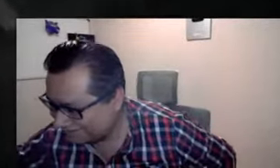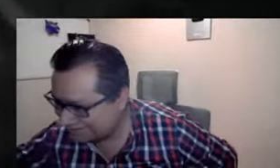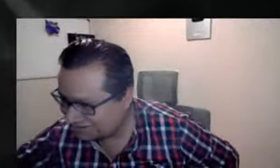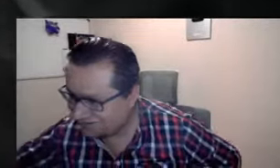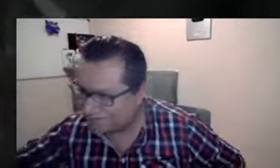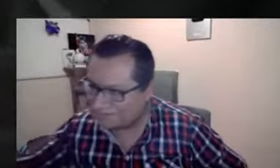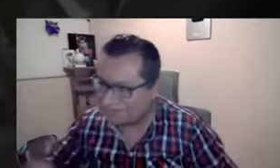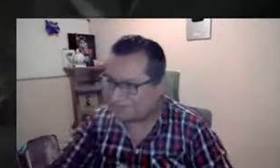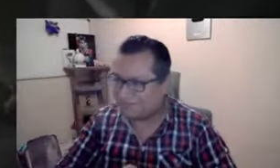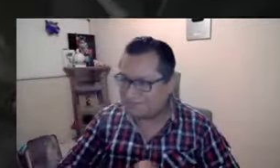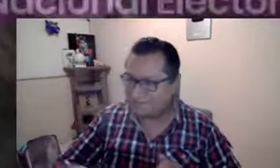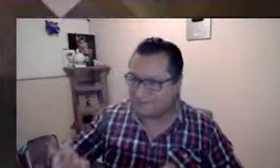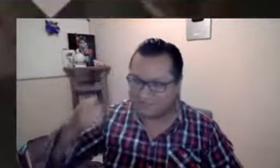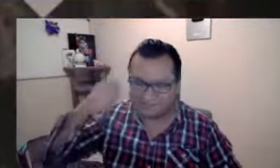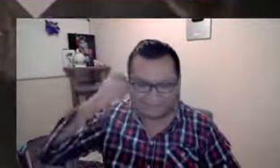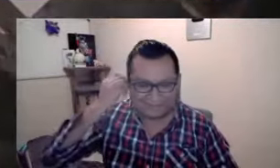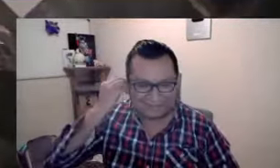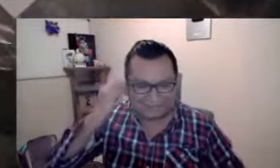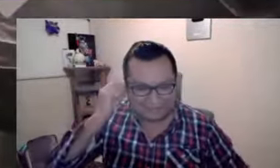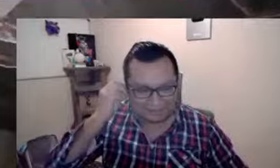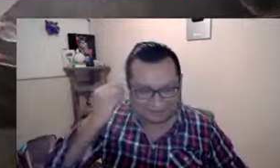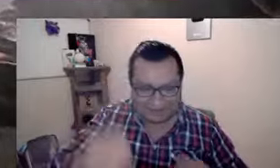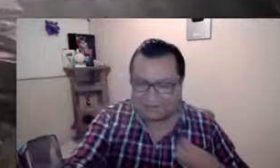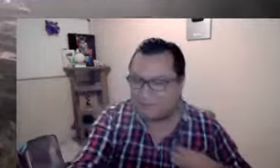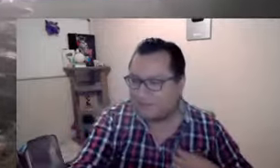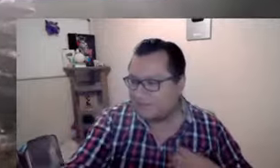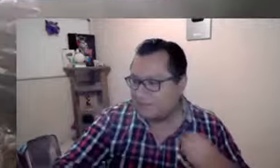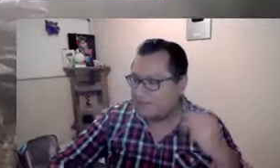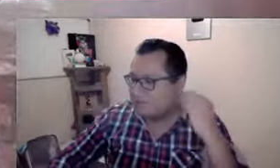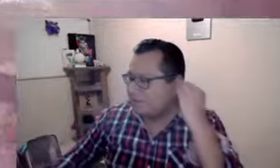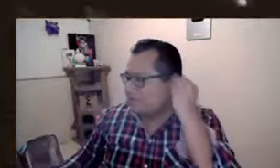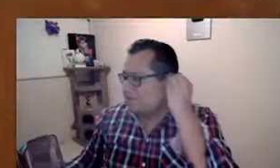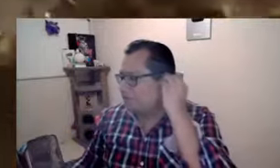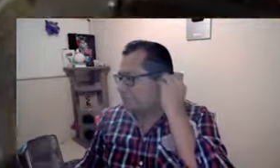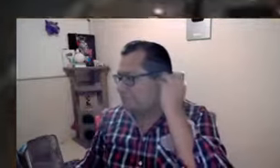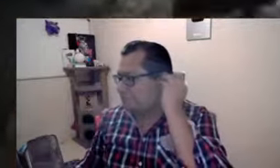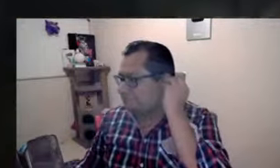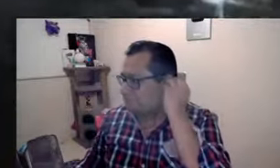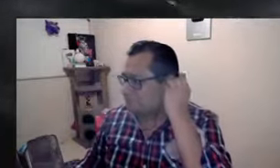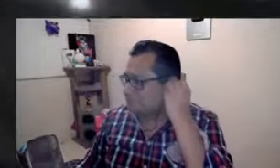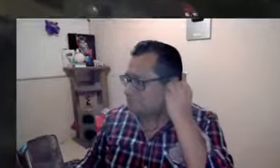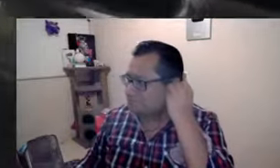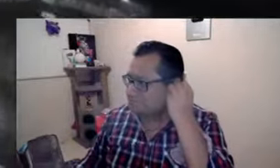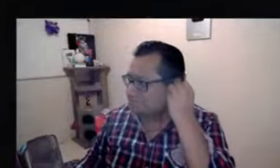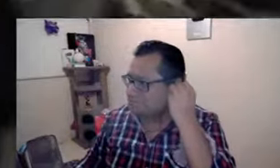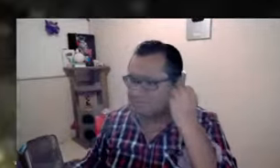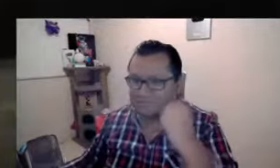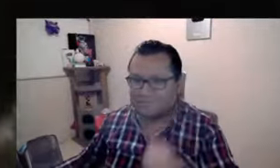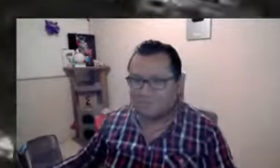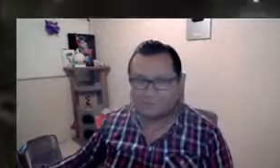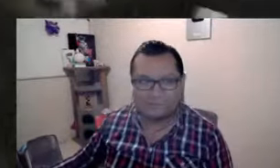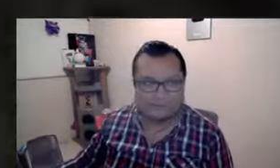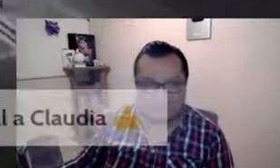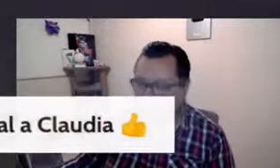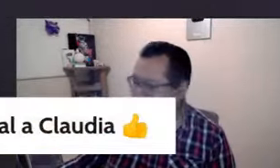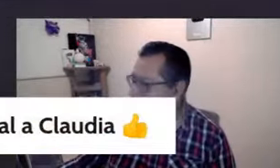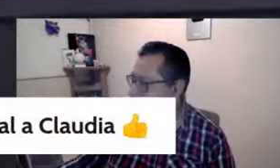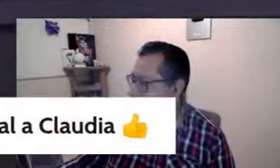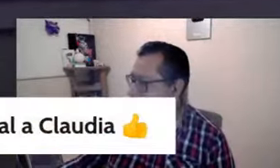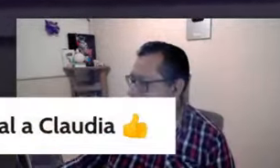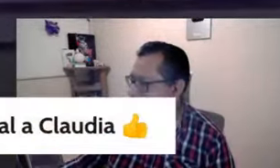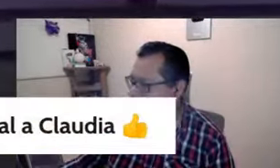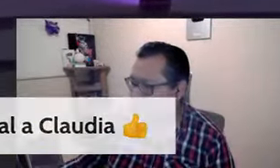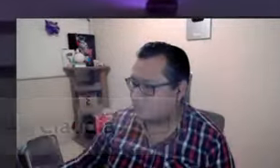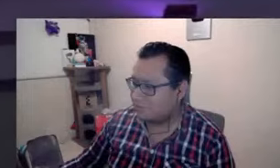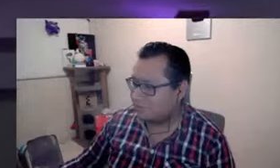no. La Xochitlita, ¿dónde está la muñequita? ¿Tú no tienes ninguna mlita ahí entre tus cosas, amigo? Pero son míos,